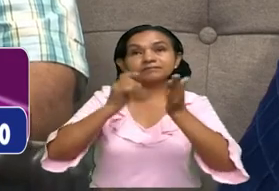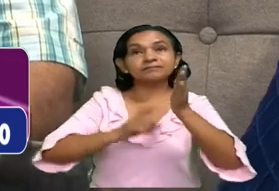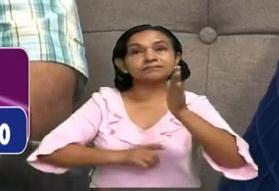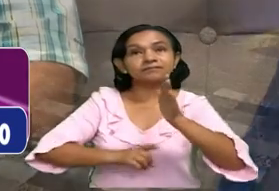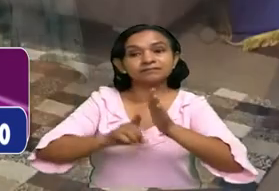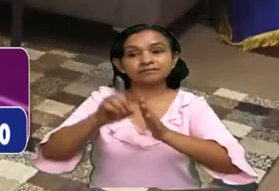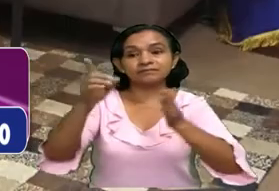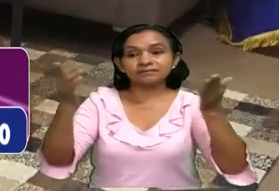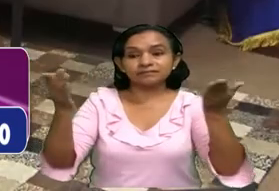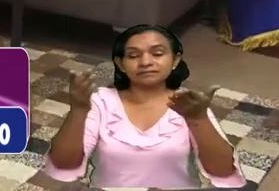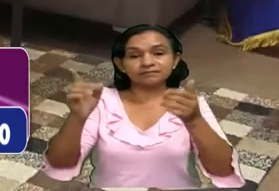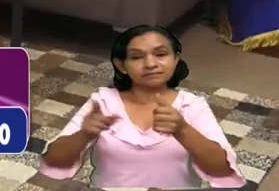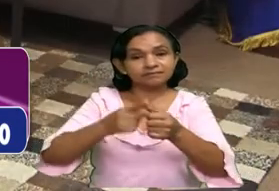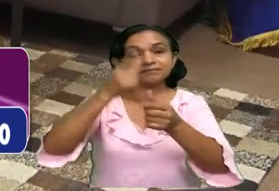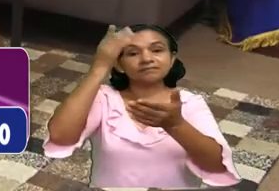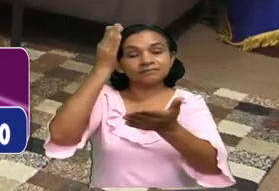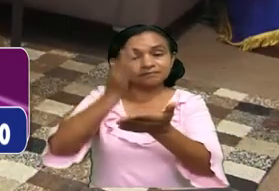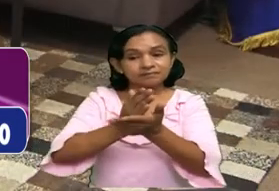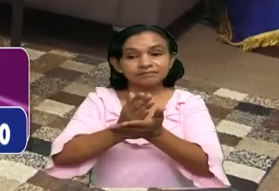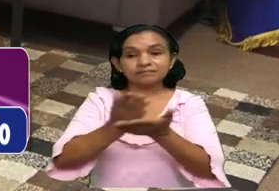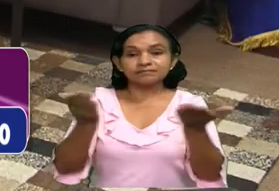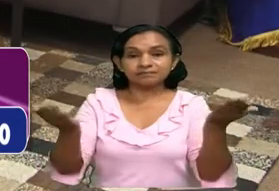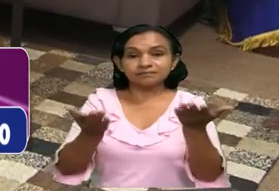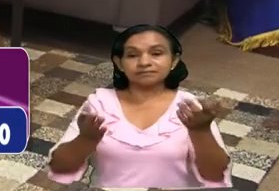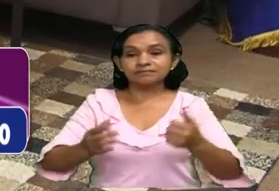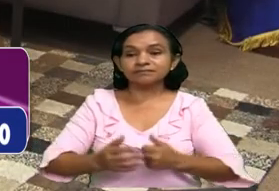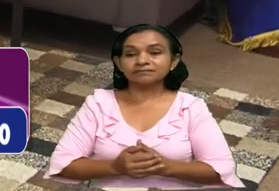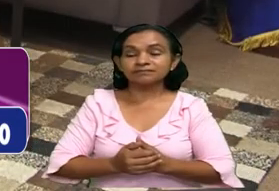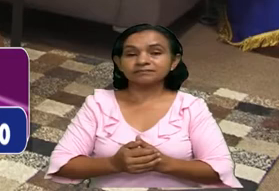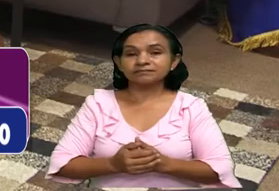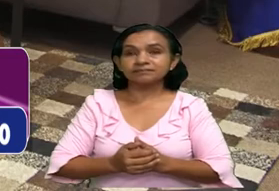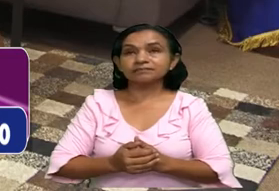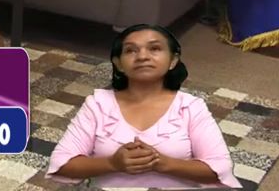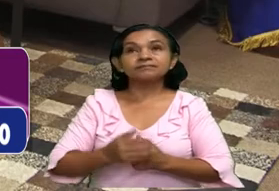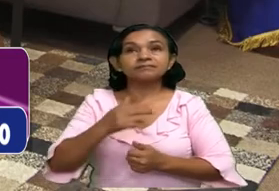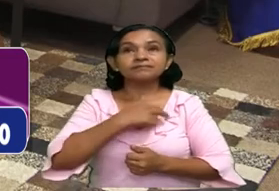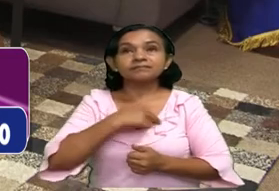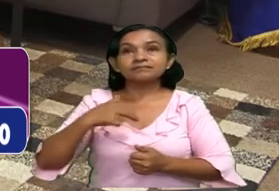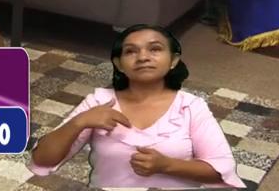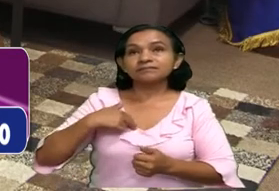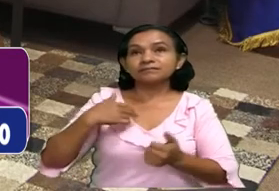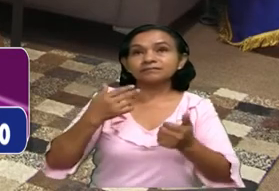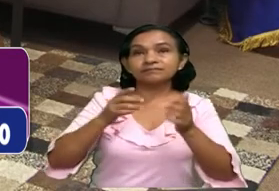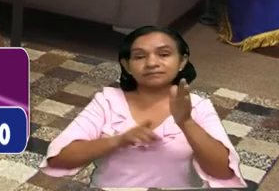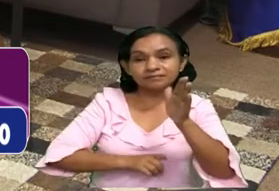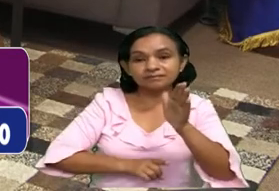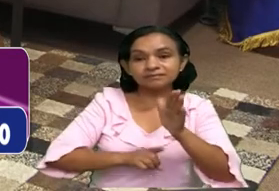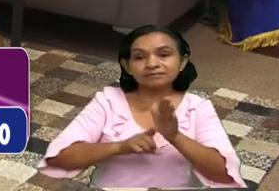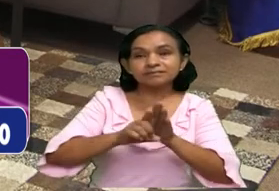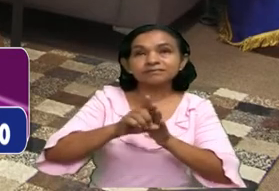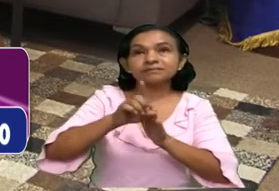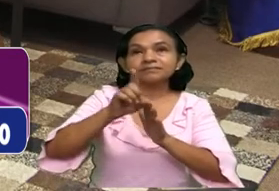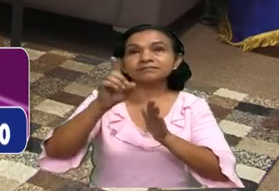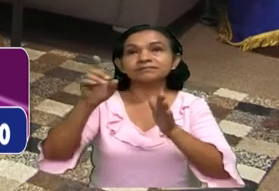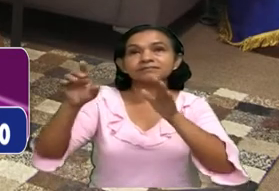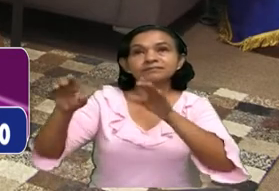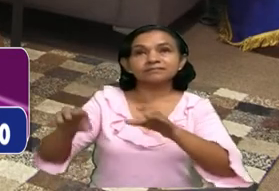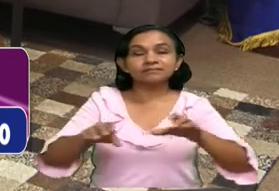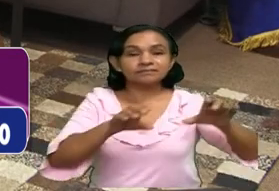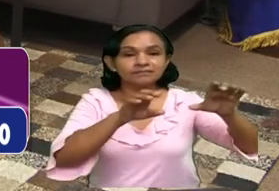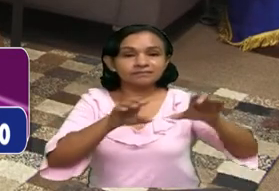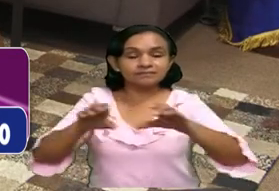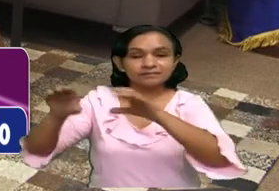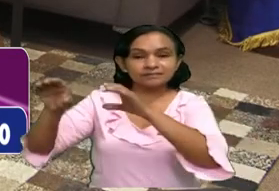ganadería, primera vez en la historia, ¿verdad? Han habido gobiernos que han desarrollado, pues sin duda, acciones en